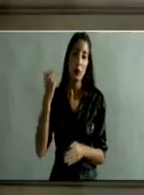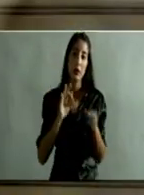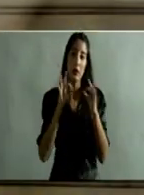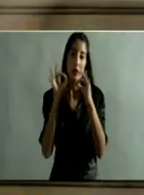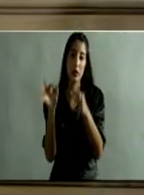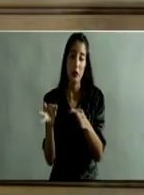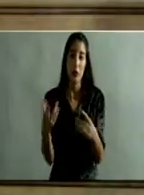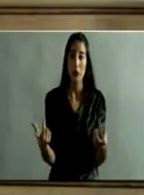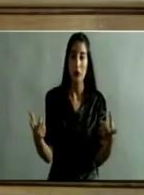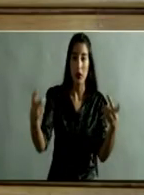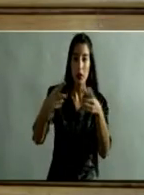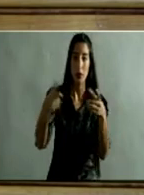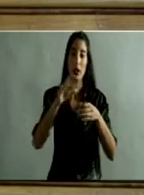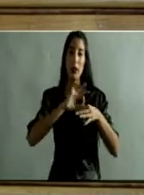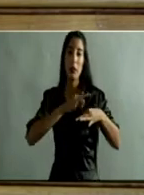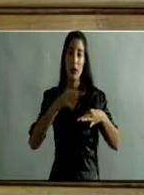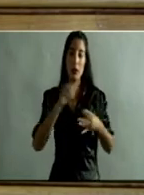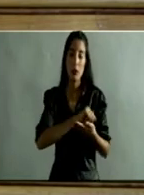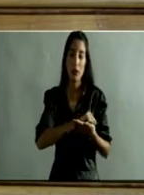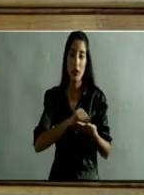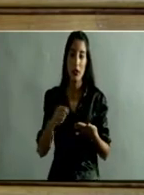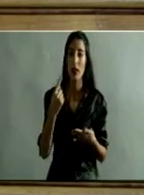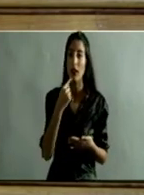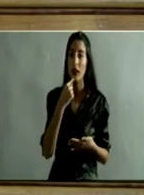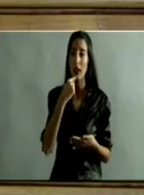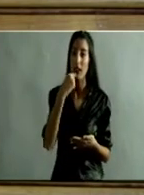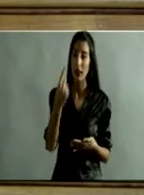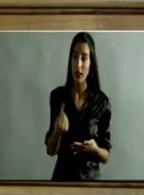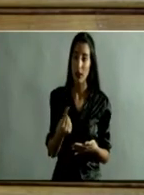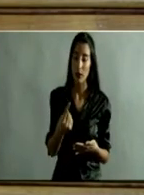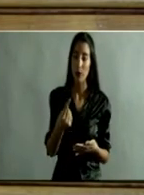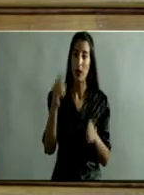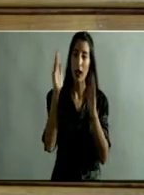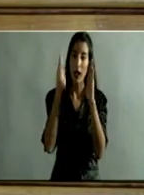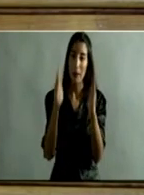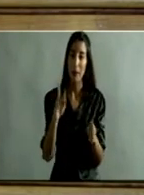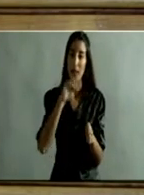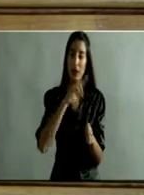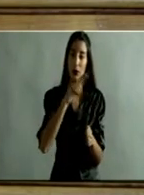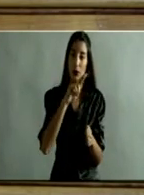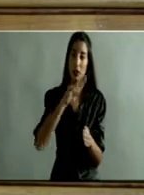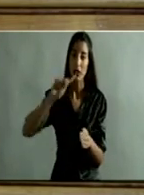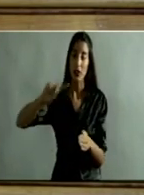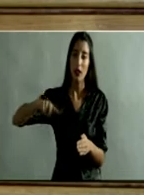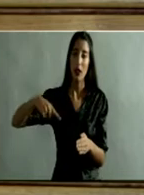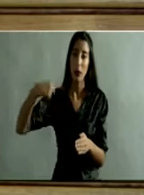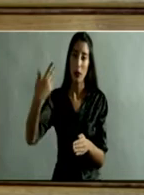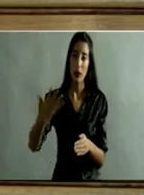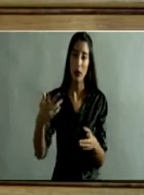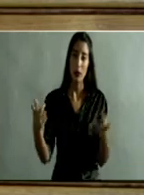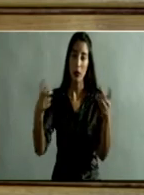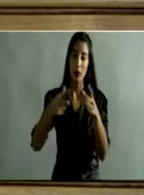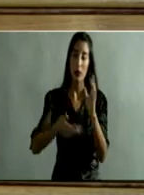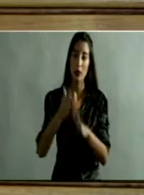culto Y el Espíritu Santo le dijo a la pastora Que a la próxima reunión Vayan las personas que tenían